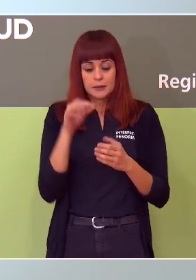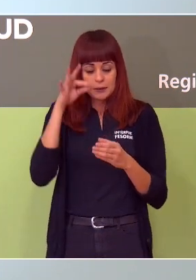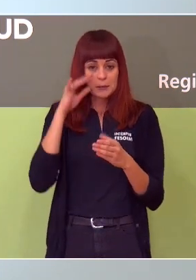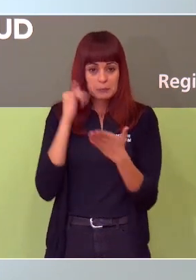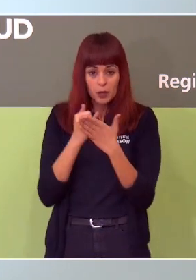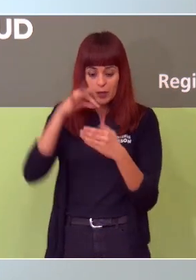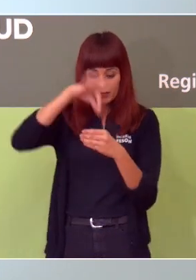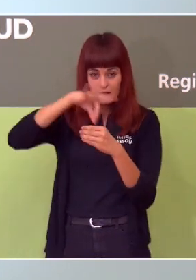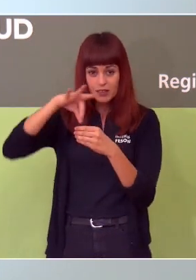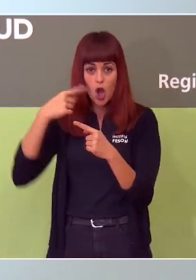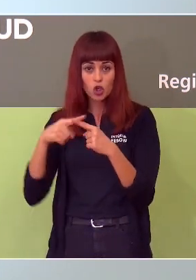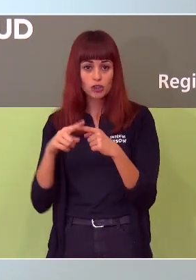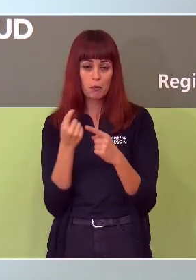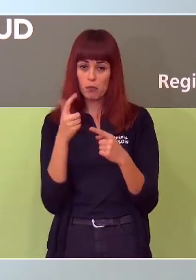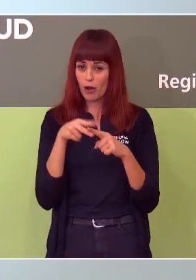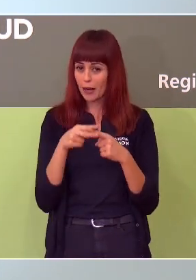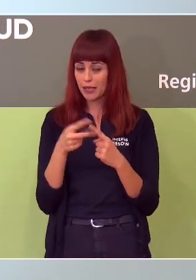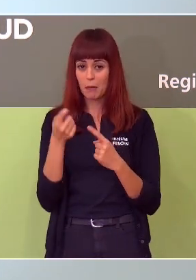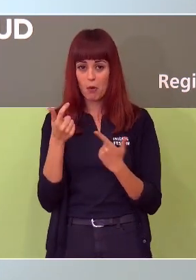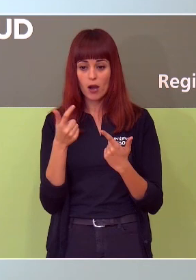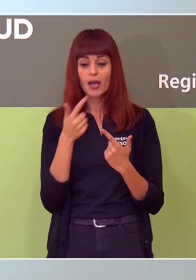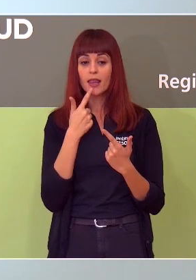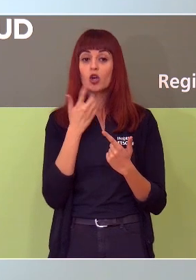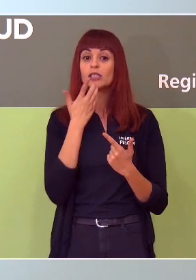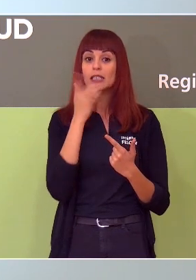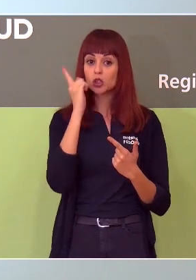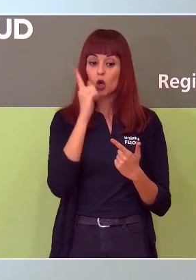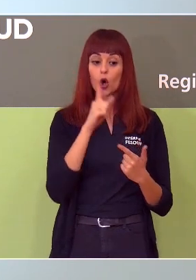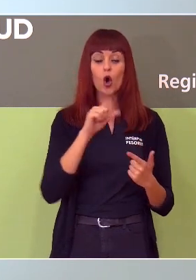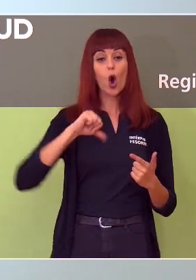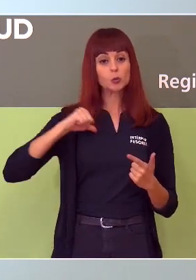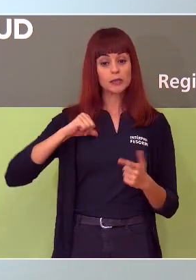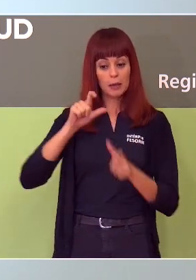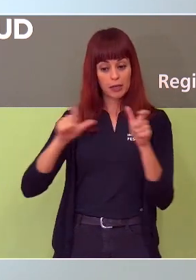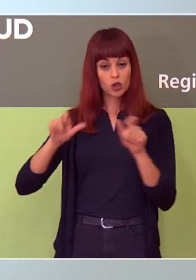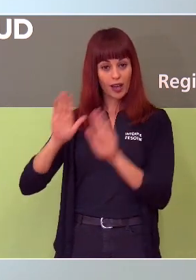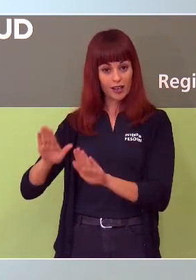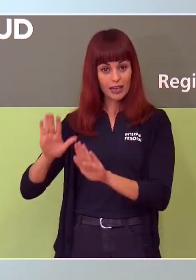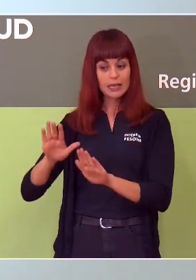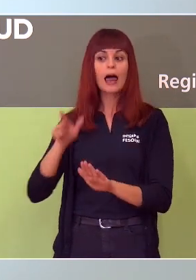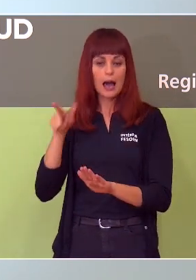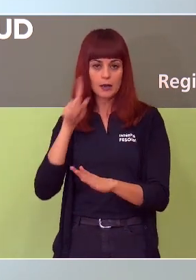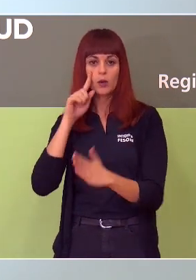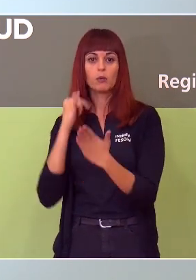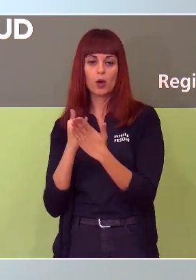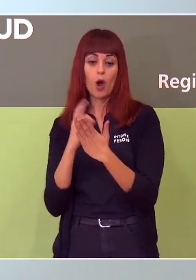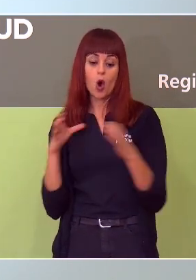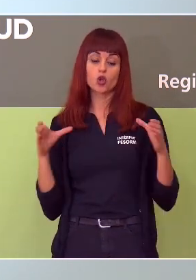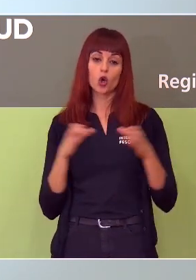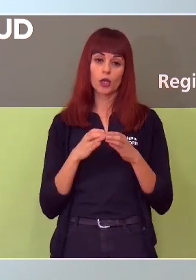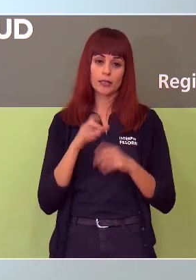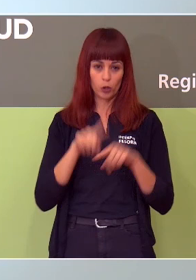Ministerio aconsejó que nada más que se hicieran estos estudios a la gente que estaba en el hospital o que eran de determinados grupos o